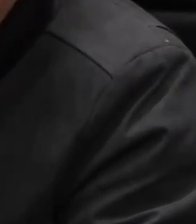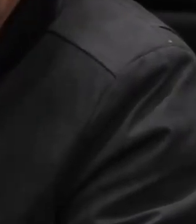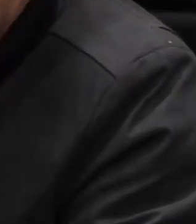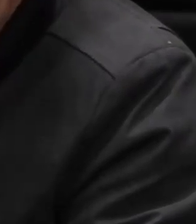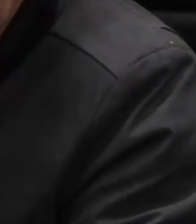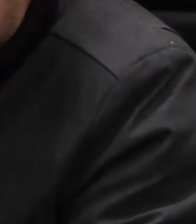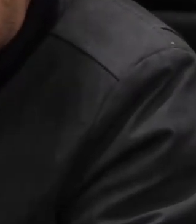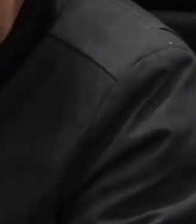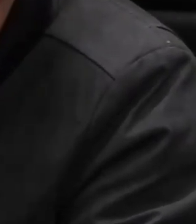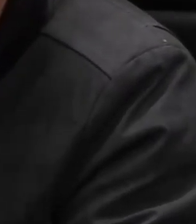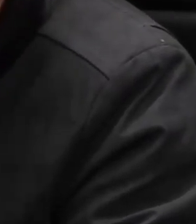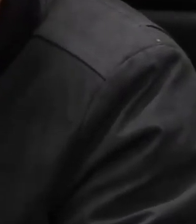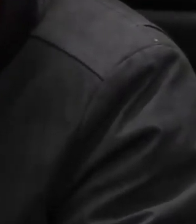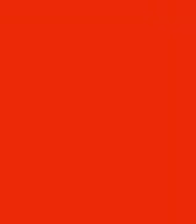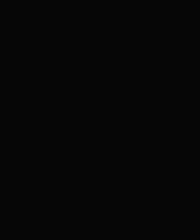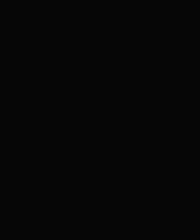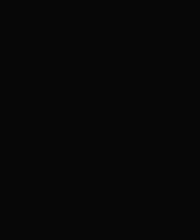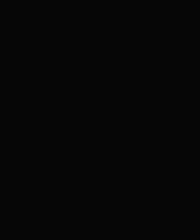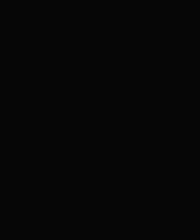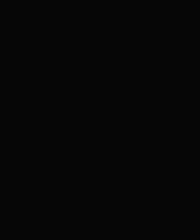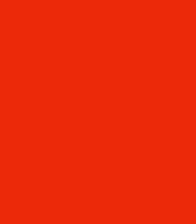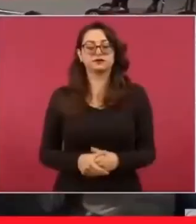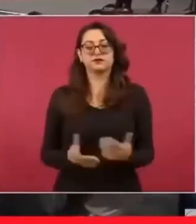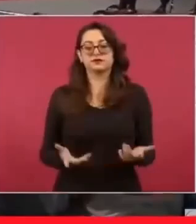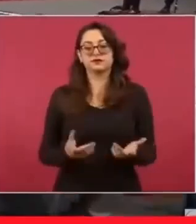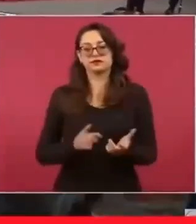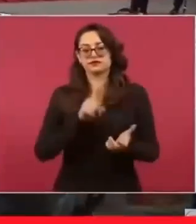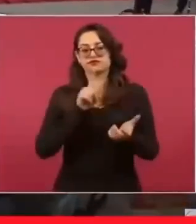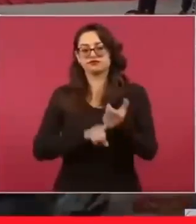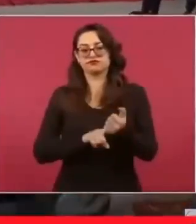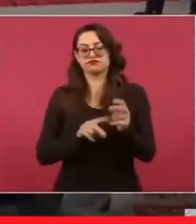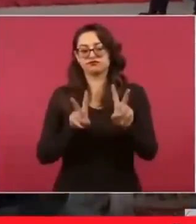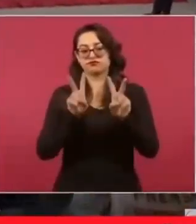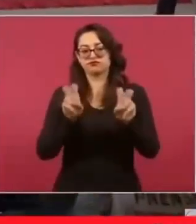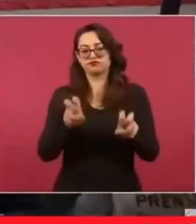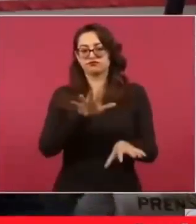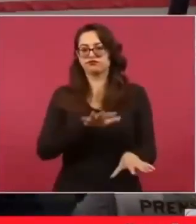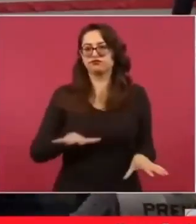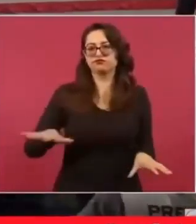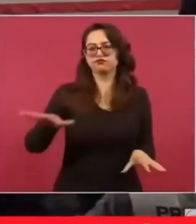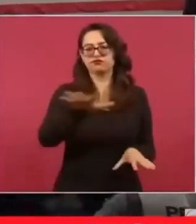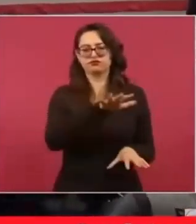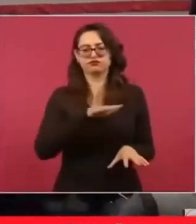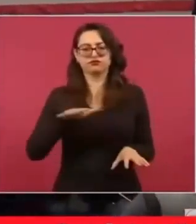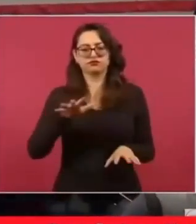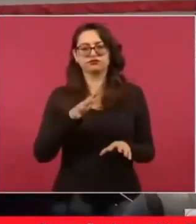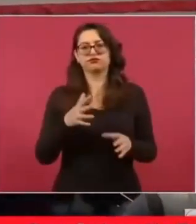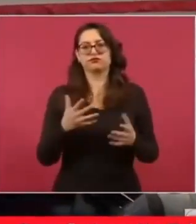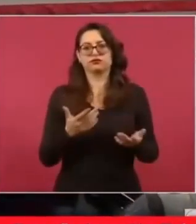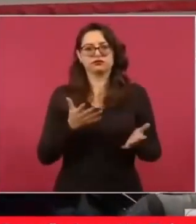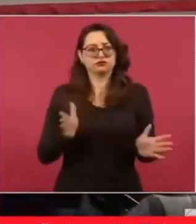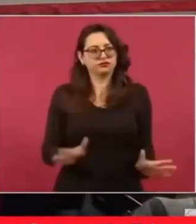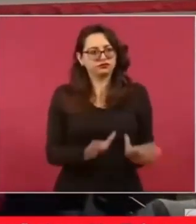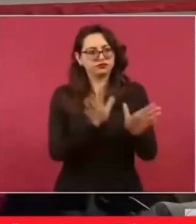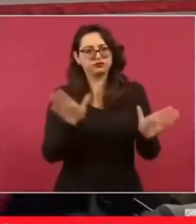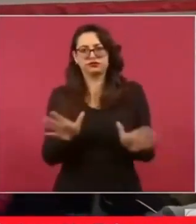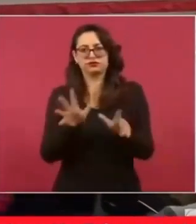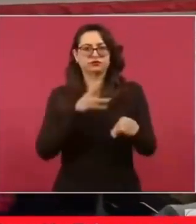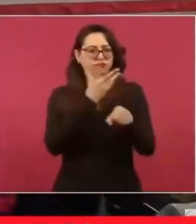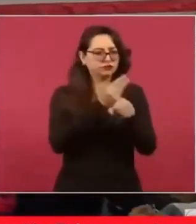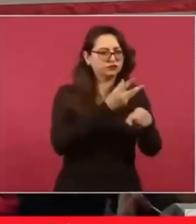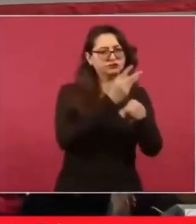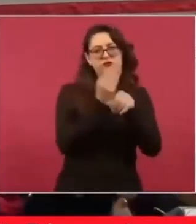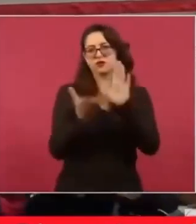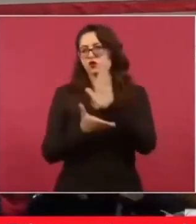Agua, luz, drenaje, pavimentación, seguridad pública. Dentro del programa de mejoramiento urbano, la parte del deporte, el fomento del deporte es una de las